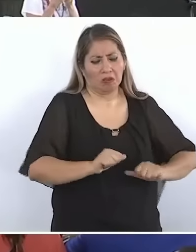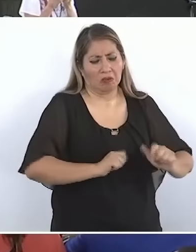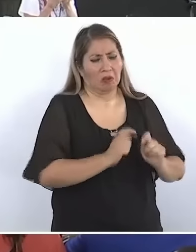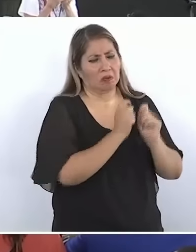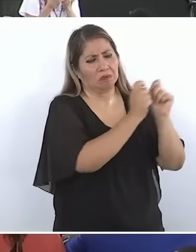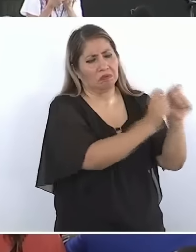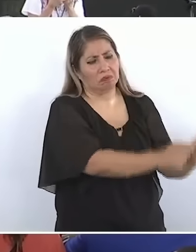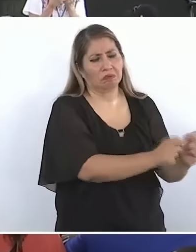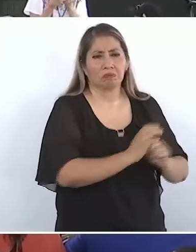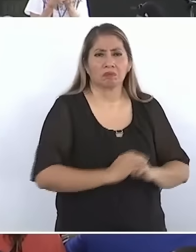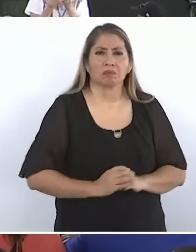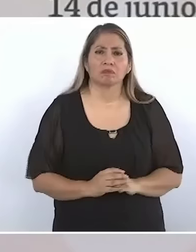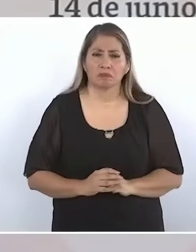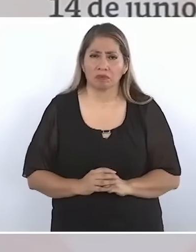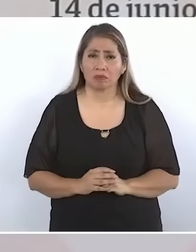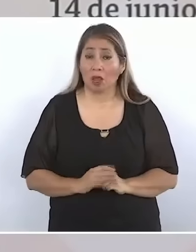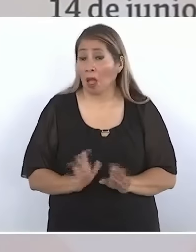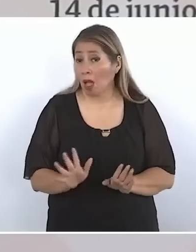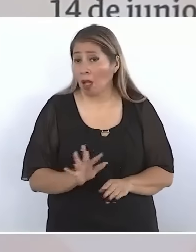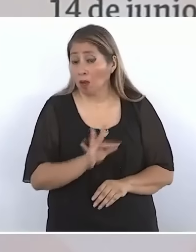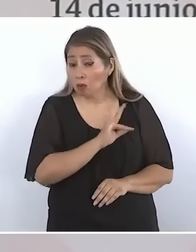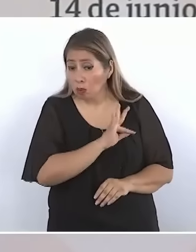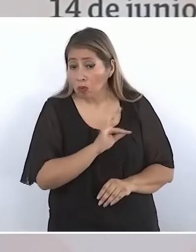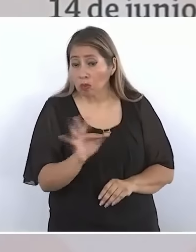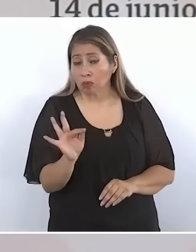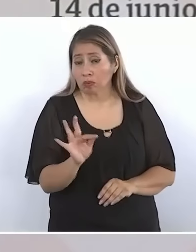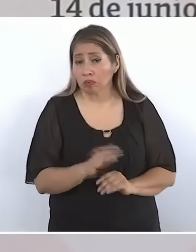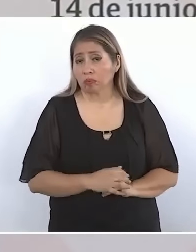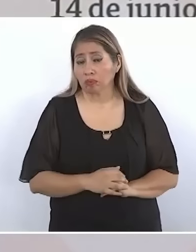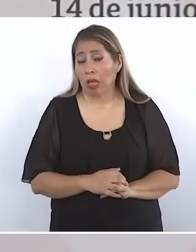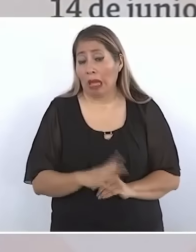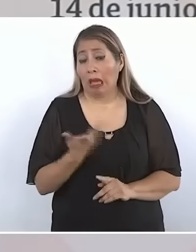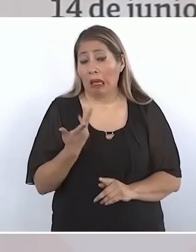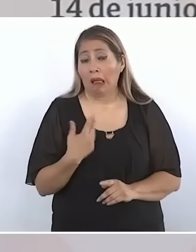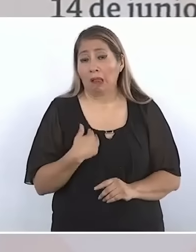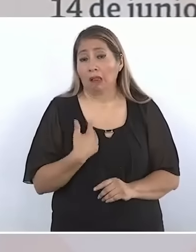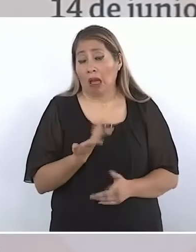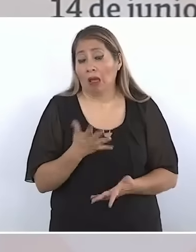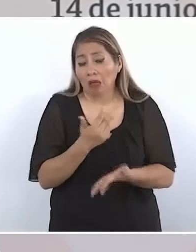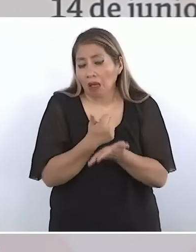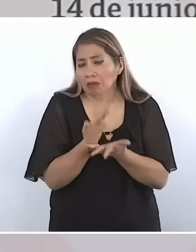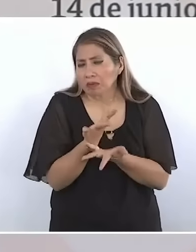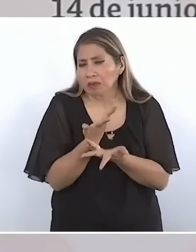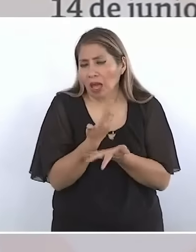ya se puede aplicar aquello que mucho ayuda el que no estorba.